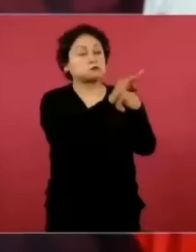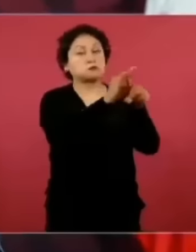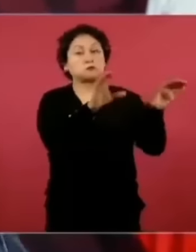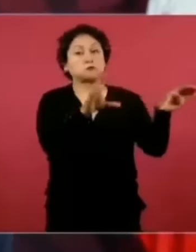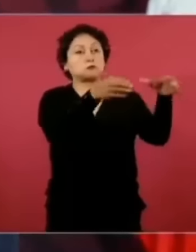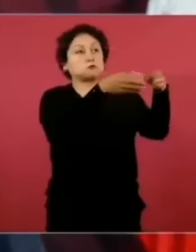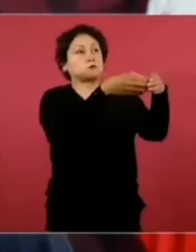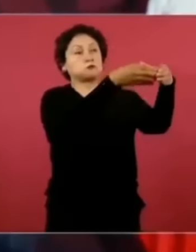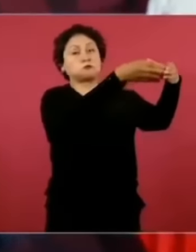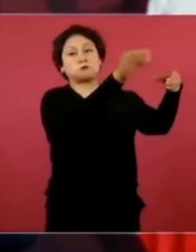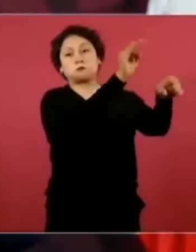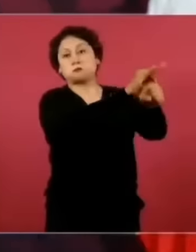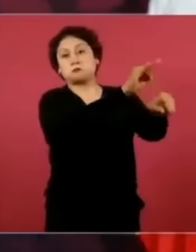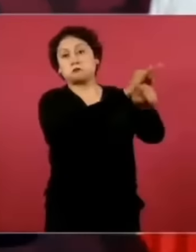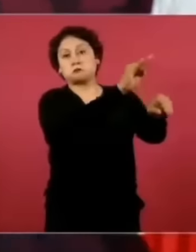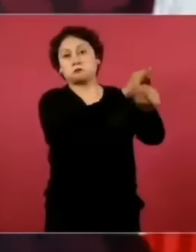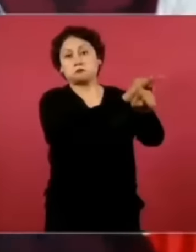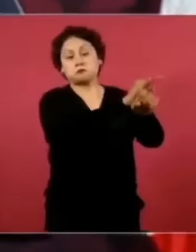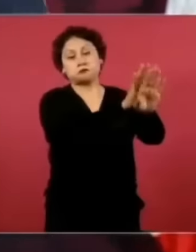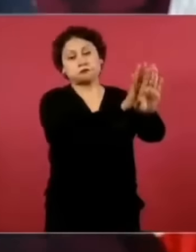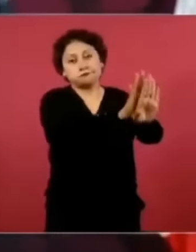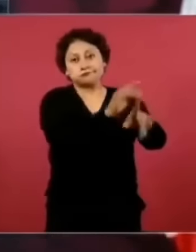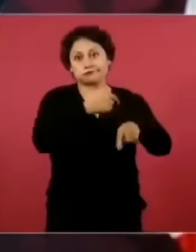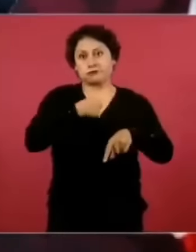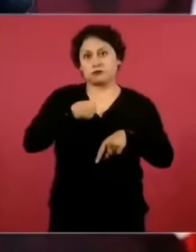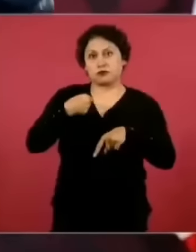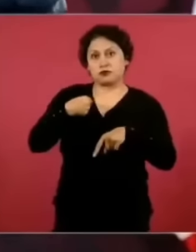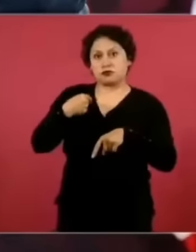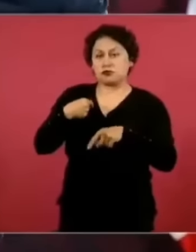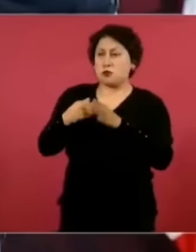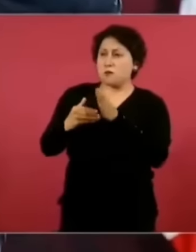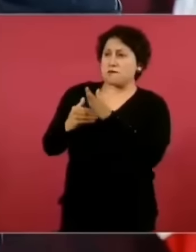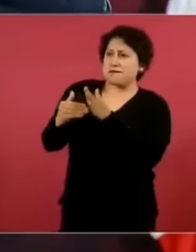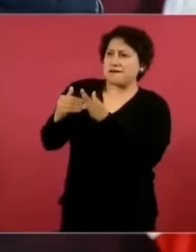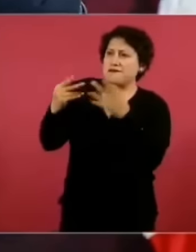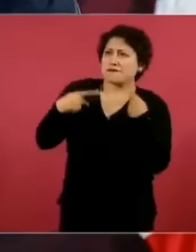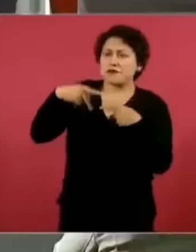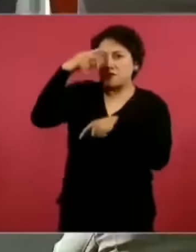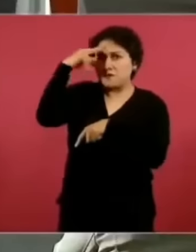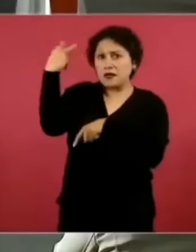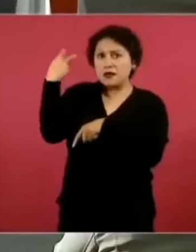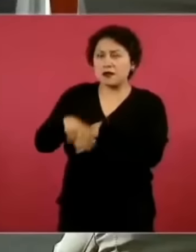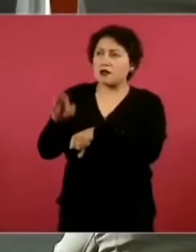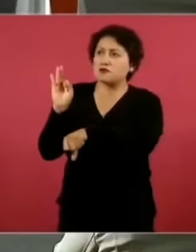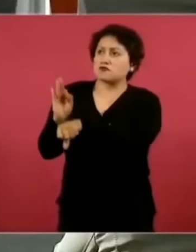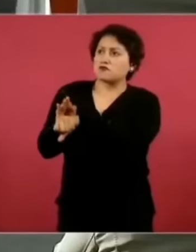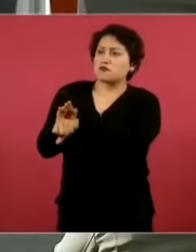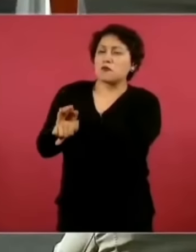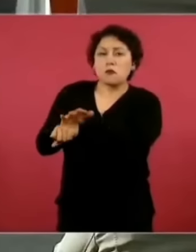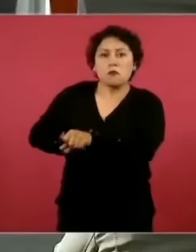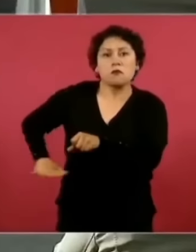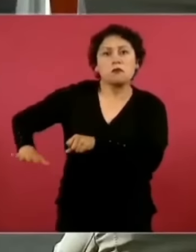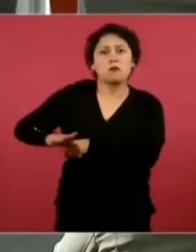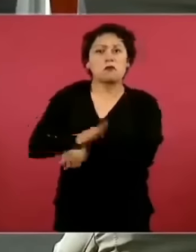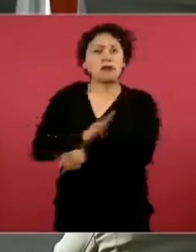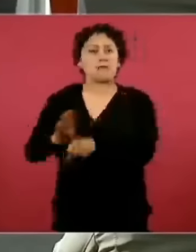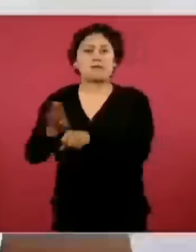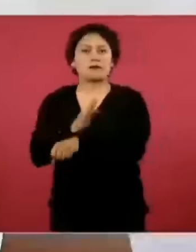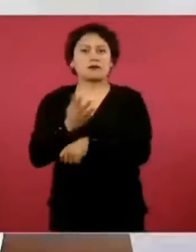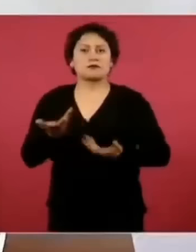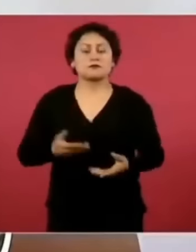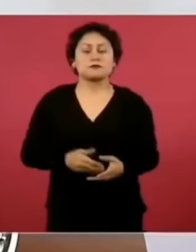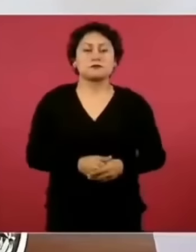y yo estoy defendiendo un proyecto junto con millones de mexicanos en favor del pueblo.